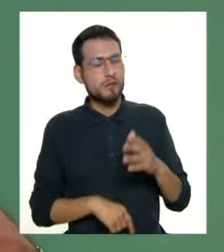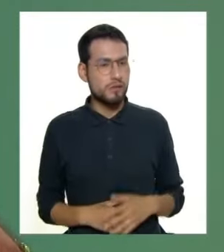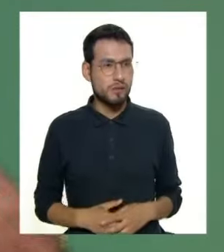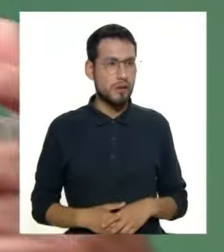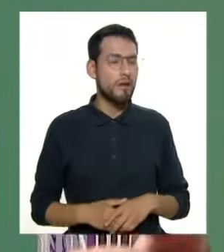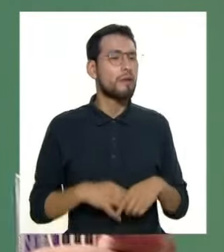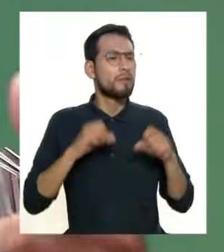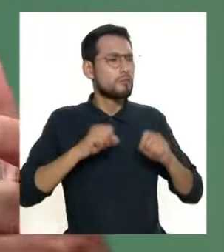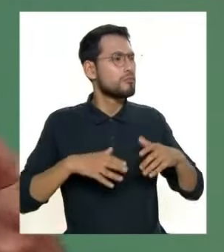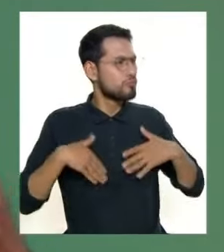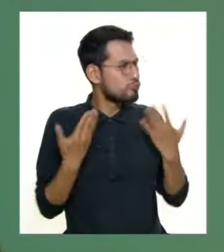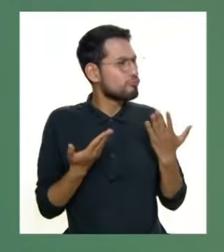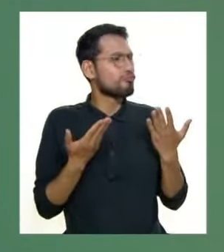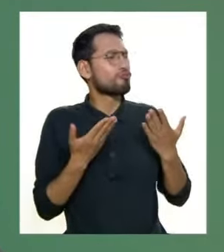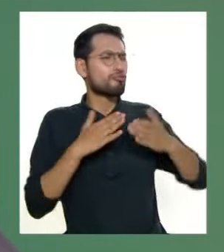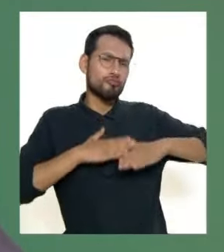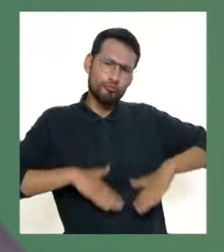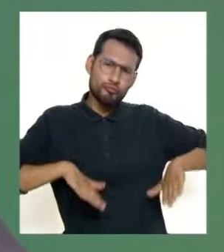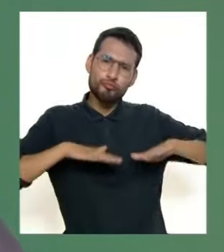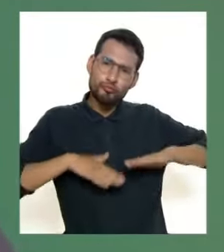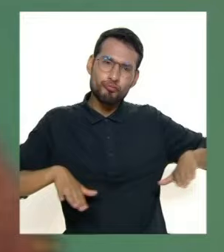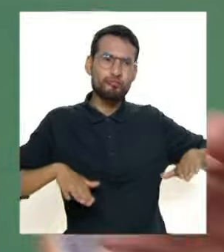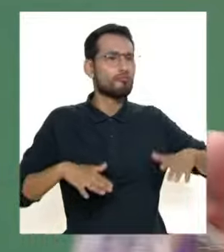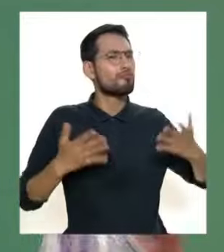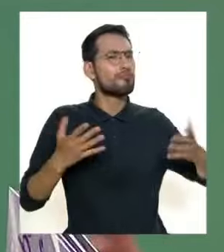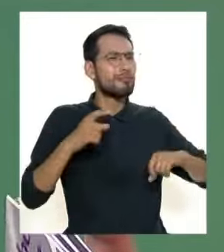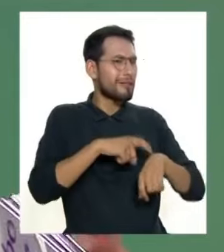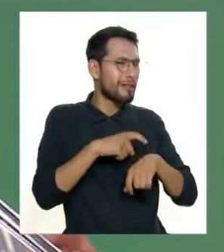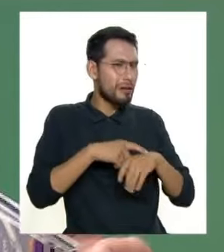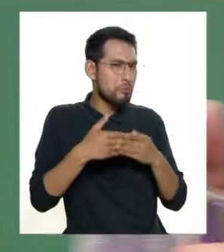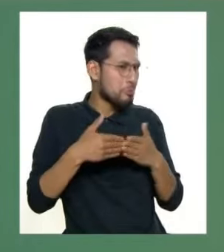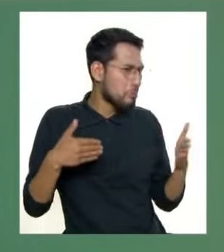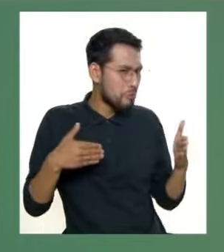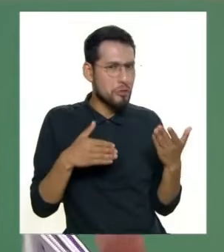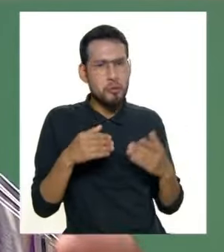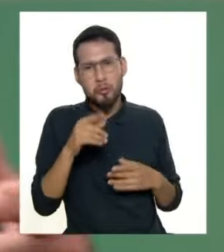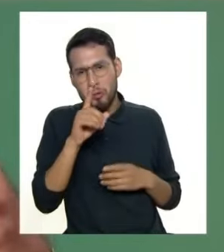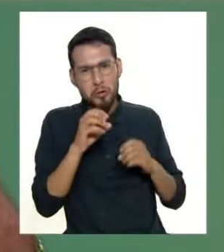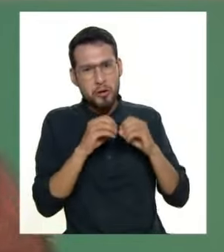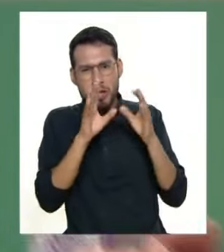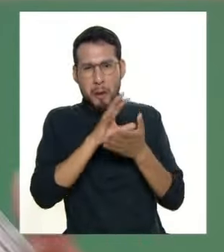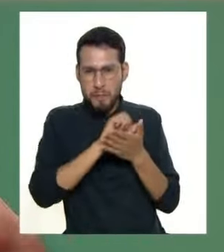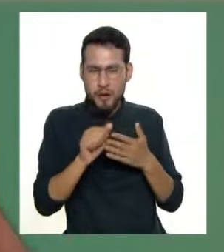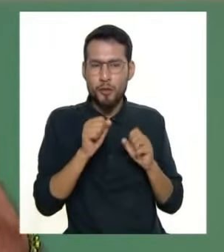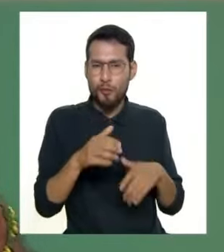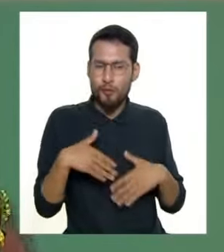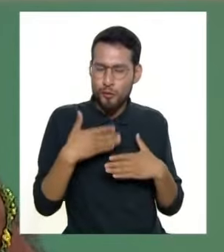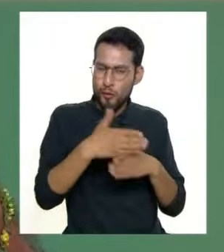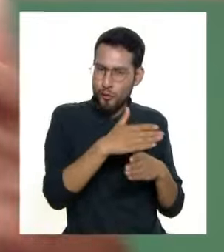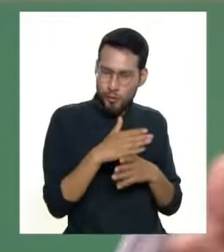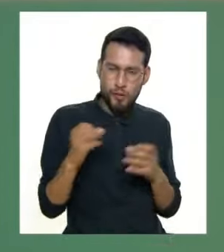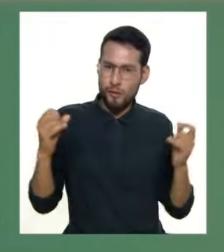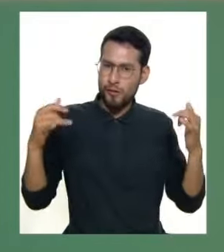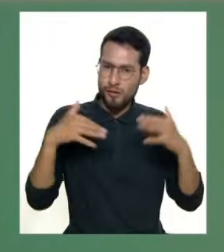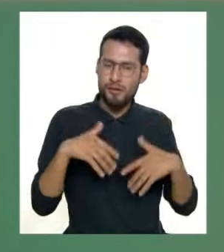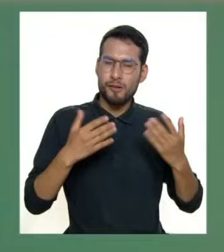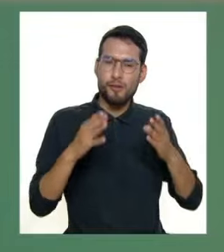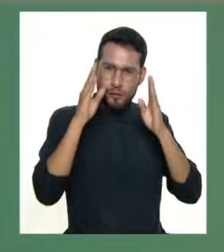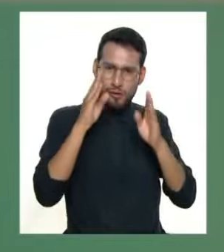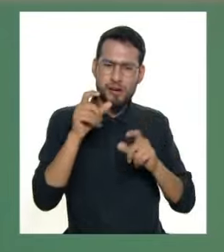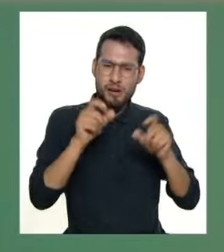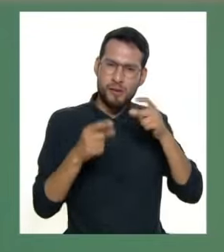prácticamente relajarnos, ¿no? Tener ese un pequeño tiempo, aunque sea un día del mes, para compartir y, uh-huh, y botar esa tensión